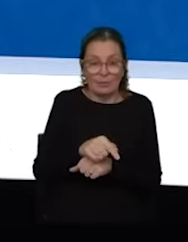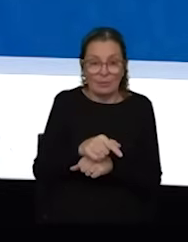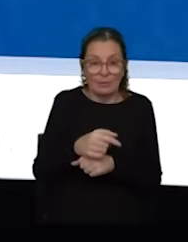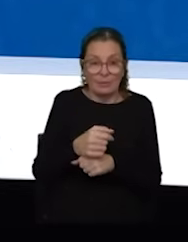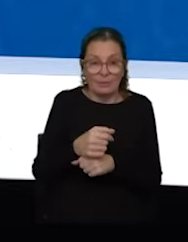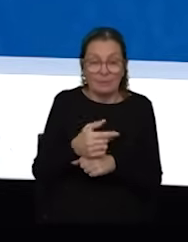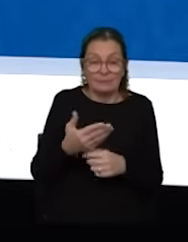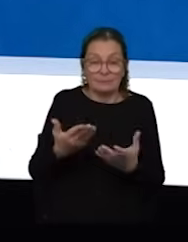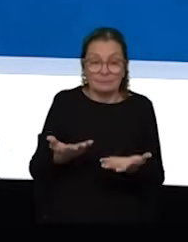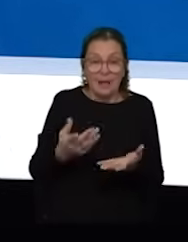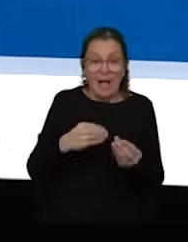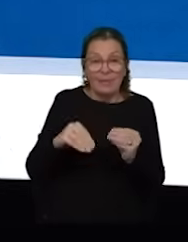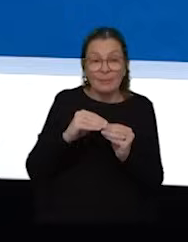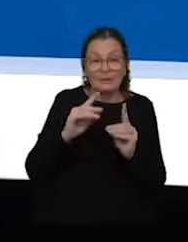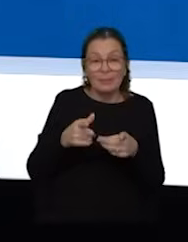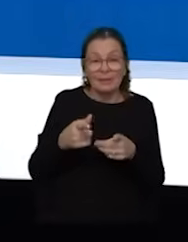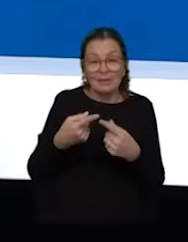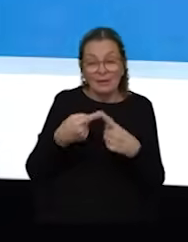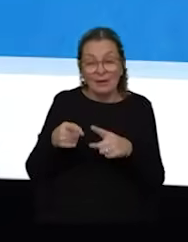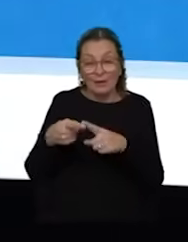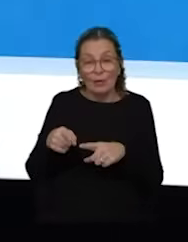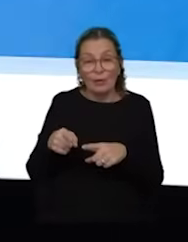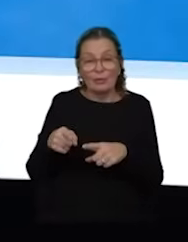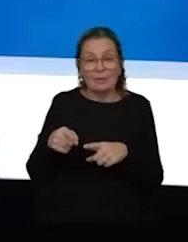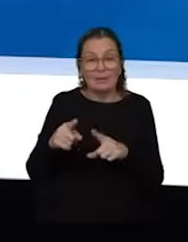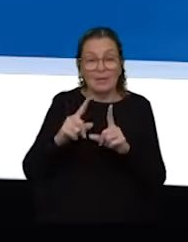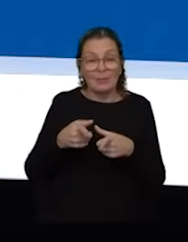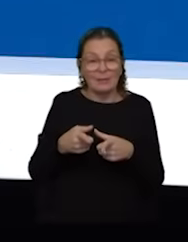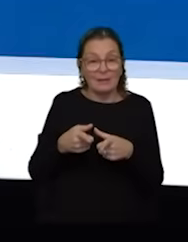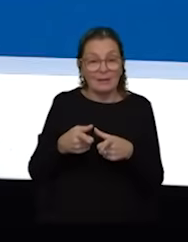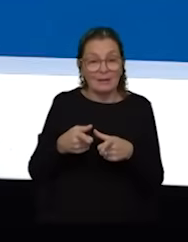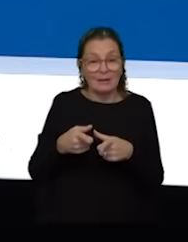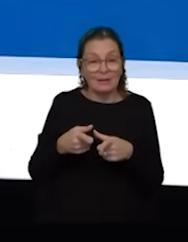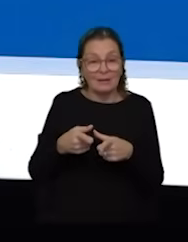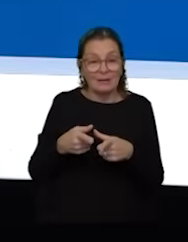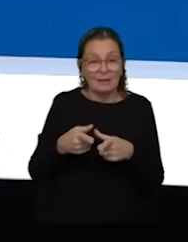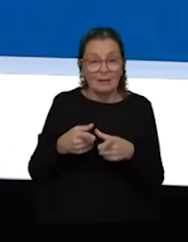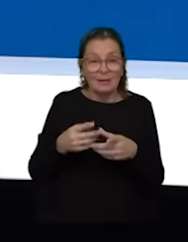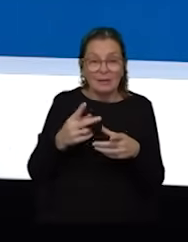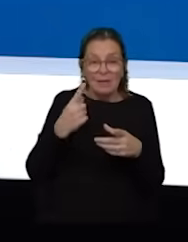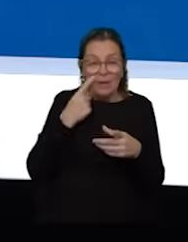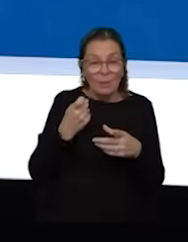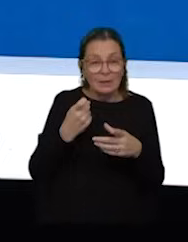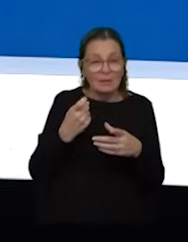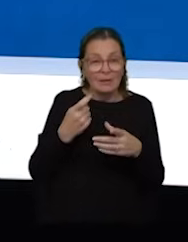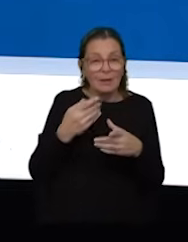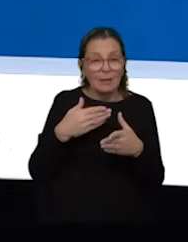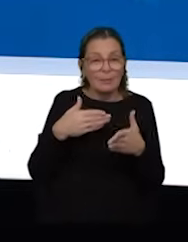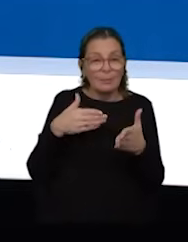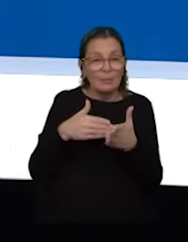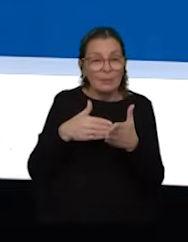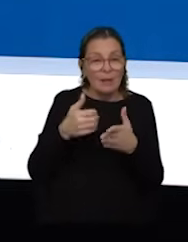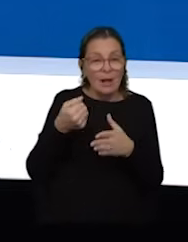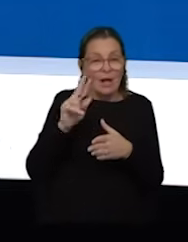camiones y además también hay una serie de condicionamientos que marca la debilidad que tiene la duana